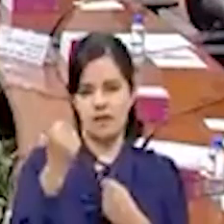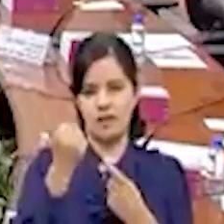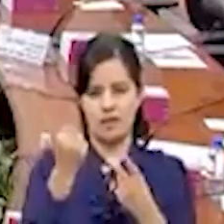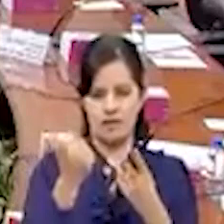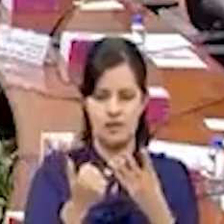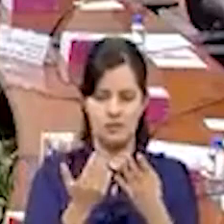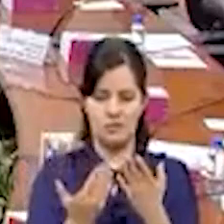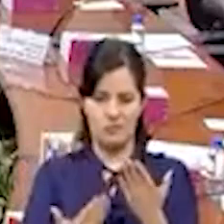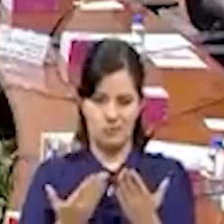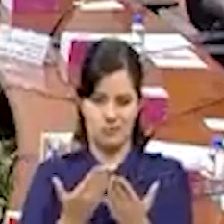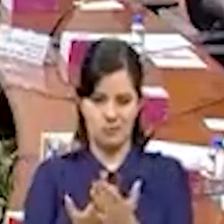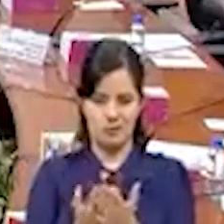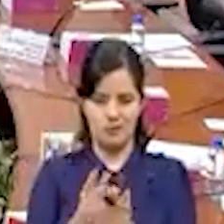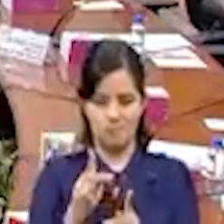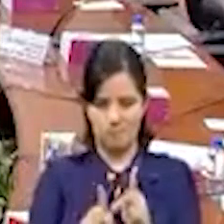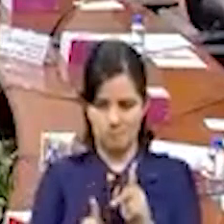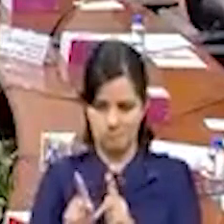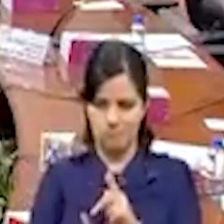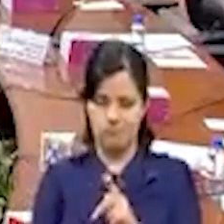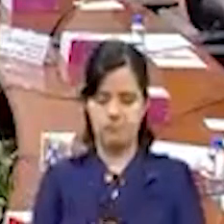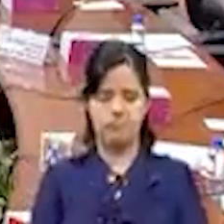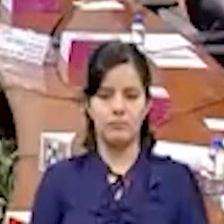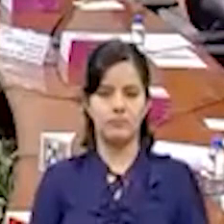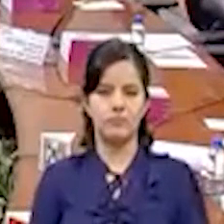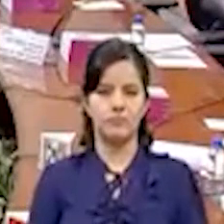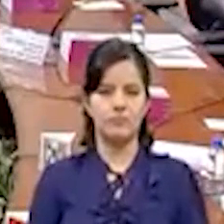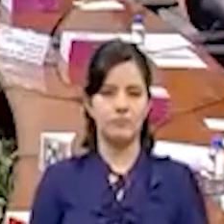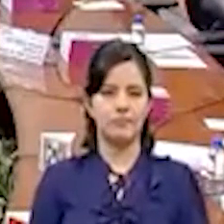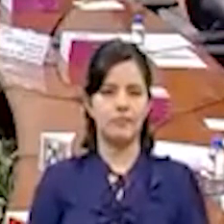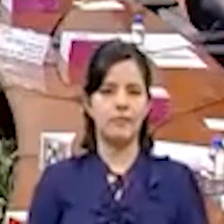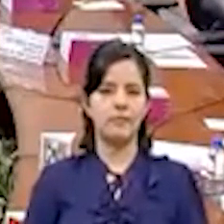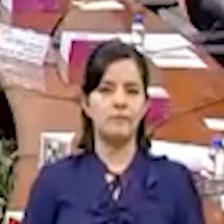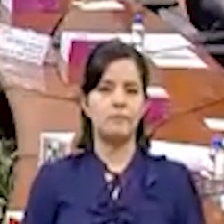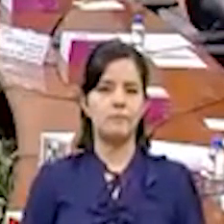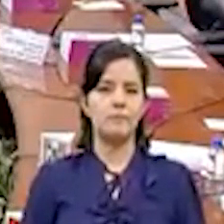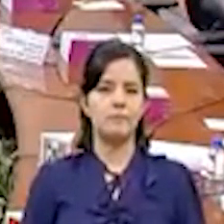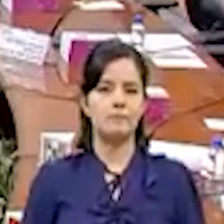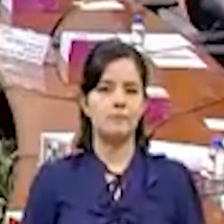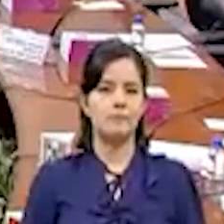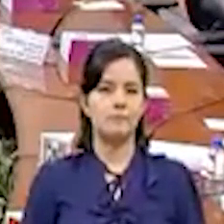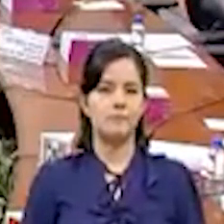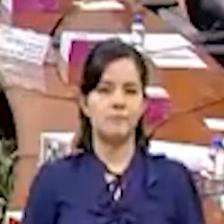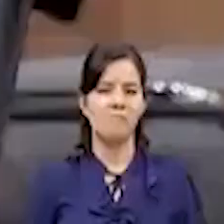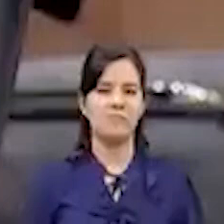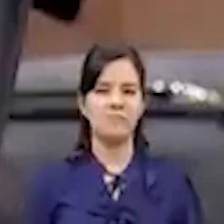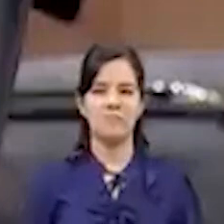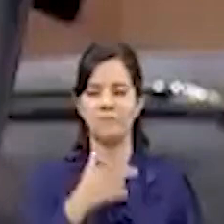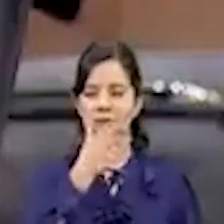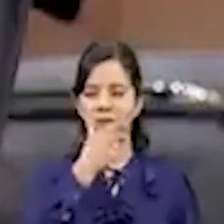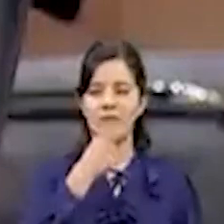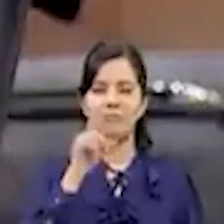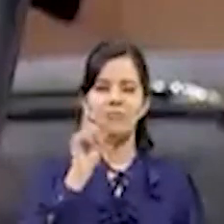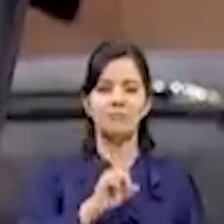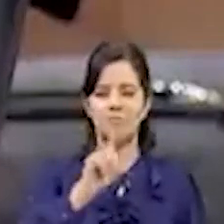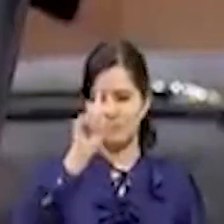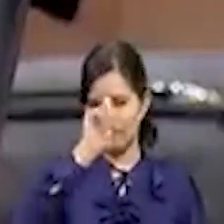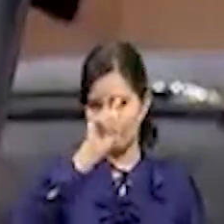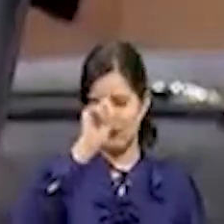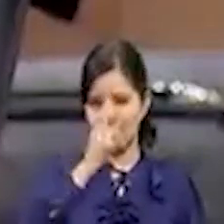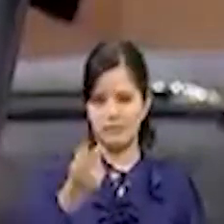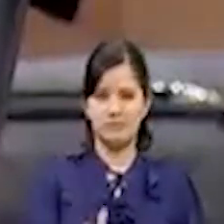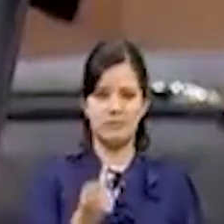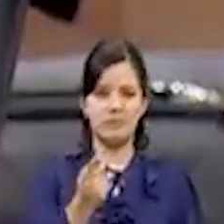individual en cada uno de los aspectos, si no tienen inconveniente. Señoras consejeras y señores